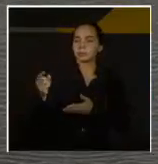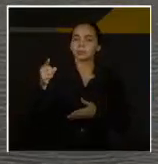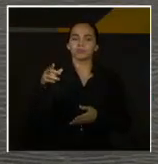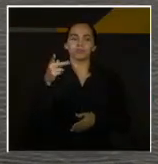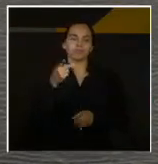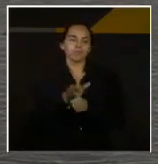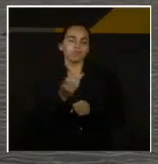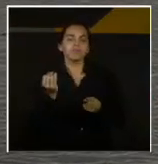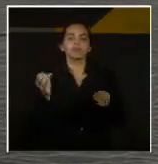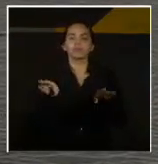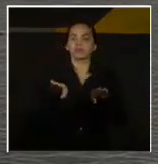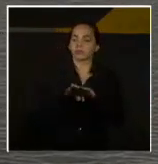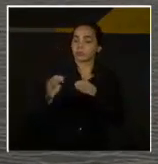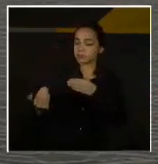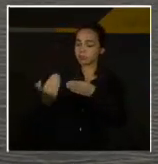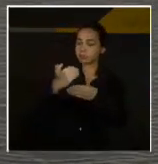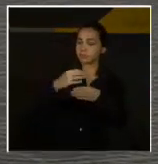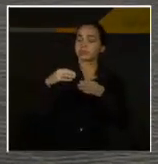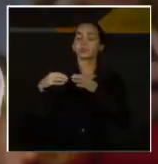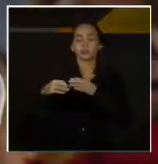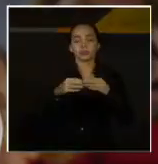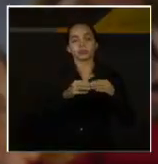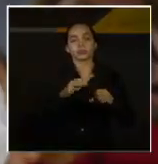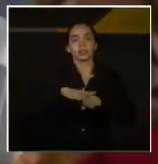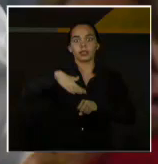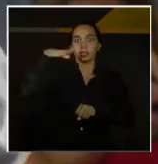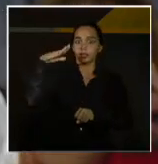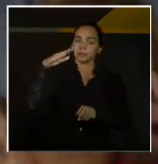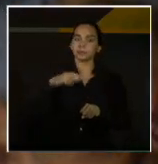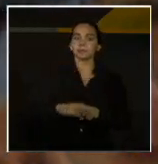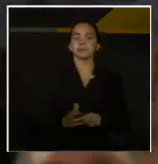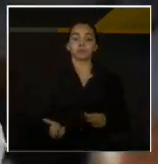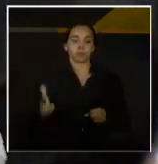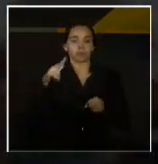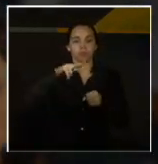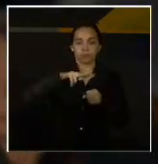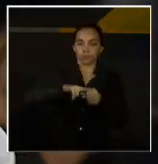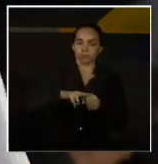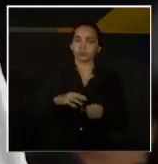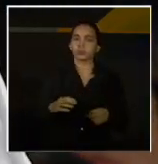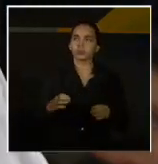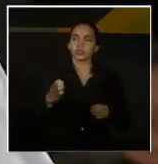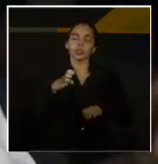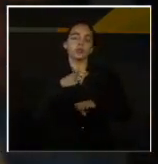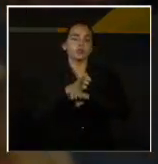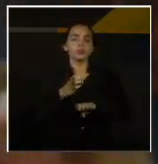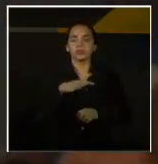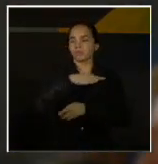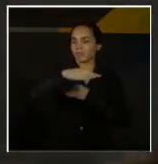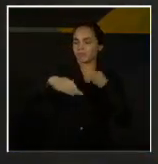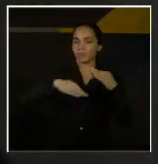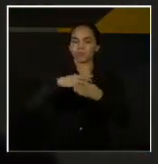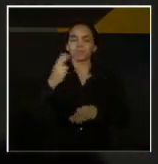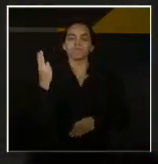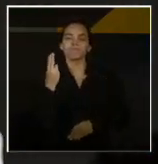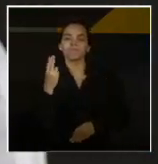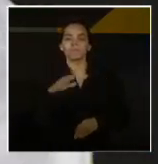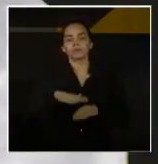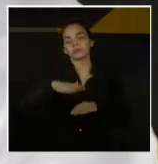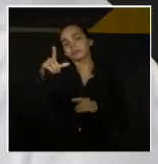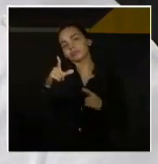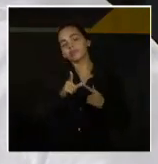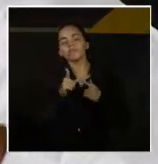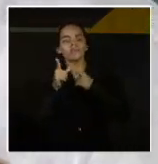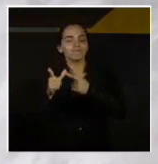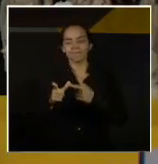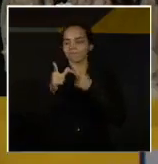pero como parte de la comunidad. Y si a eso le aumentamos hospitales, educación y todo lo necesario, los vamos a